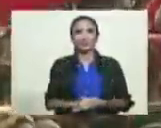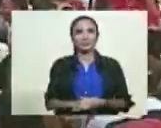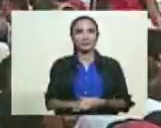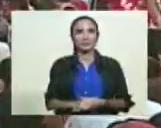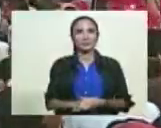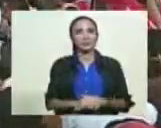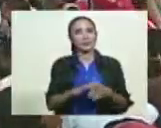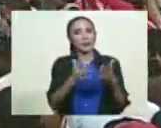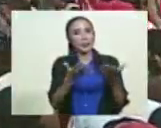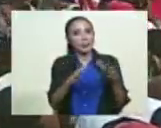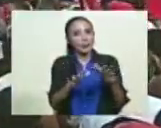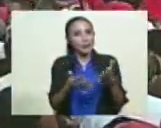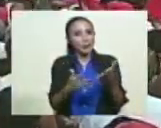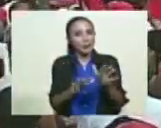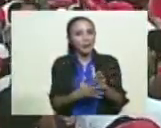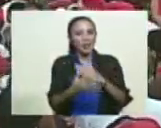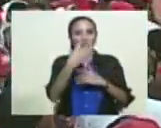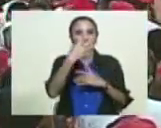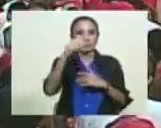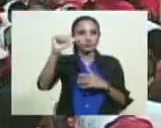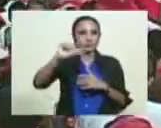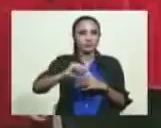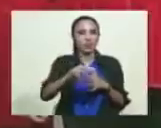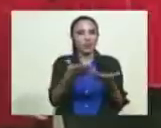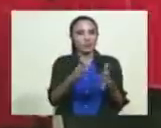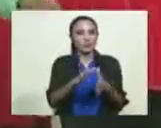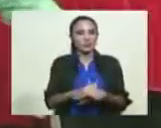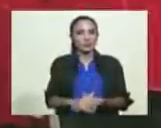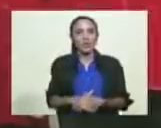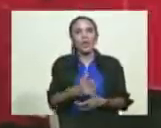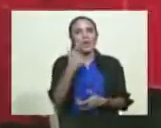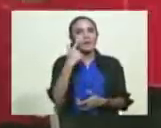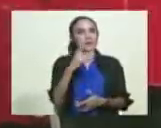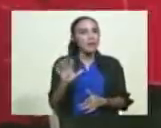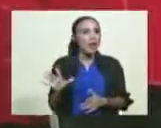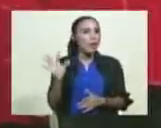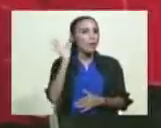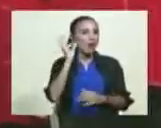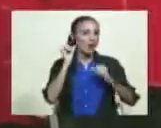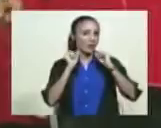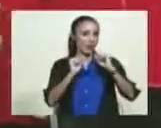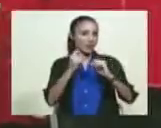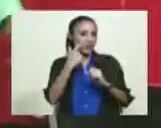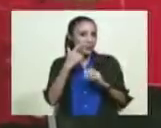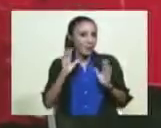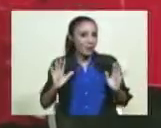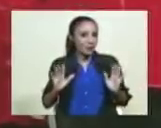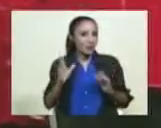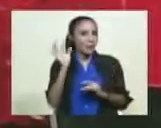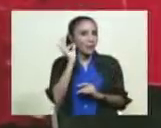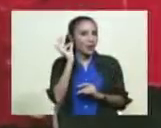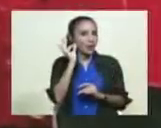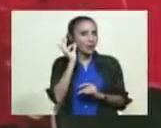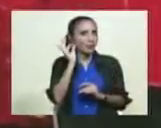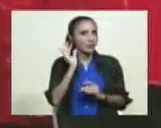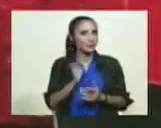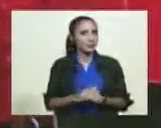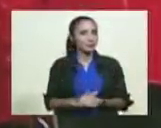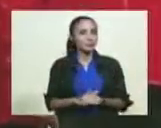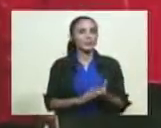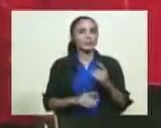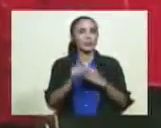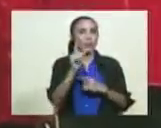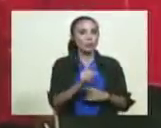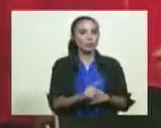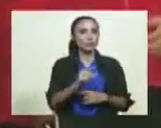Más o menos salió bien, ¿vale? Vamos a ver las mujeres si trajeron fuerza. Vamos a ver. A la